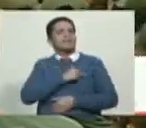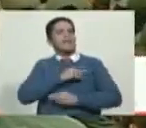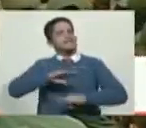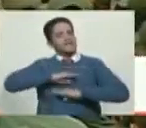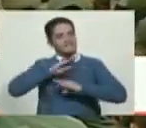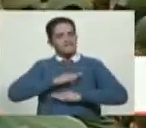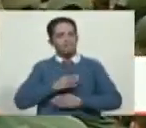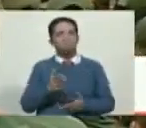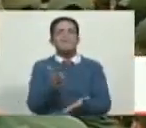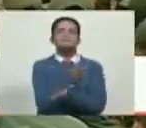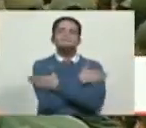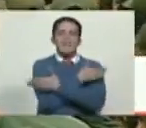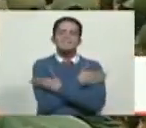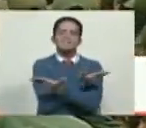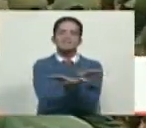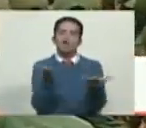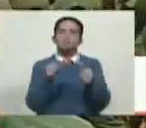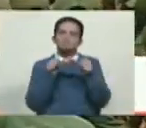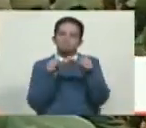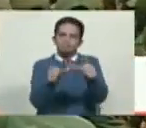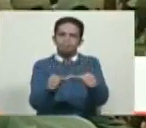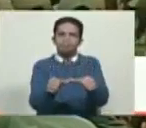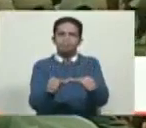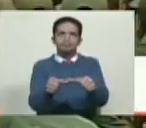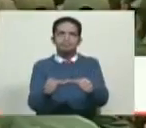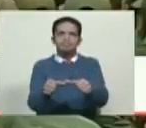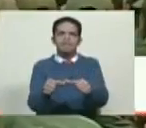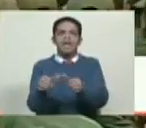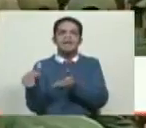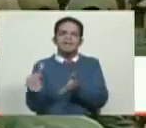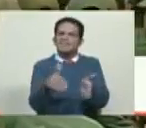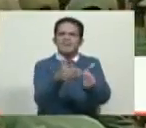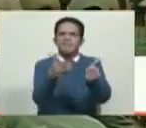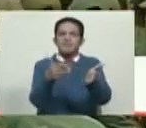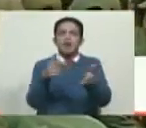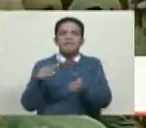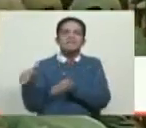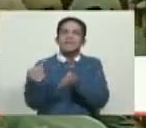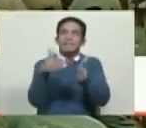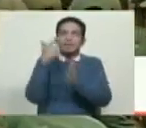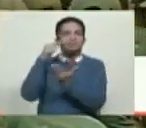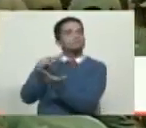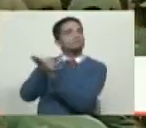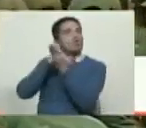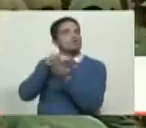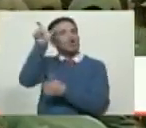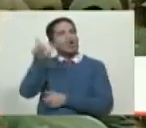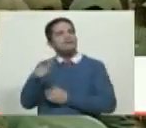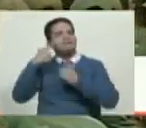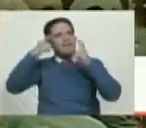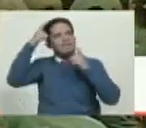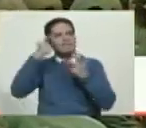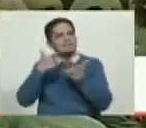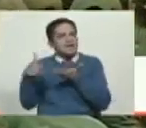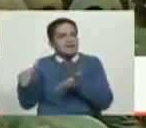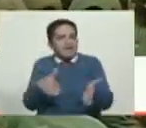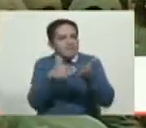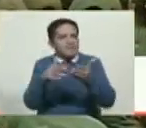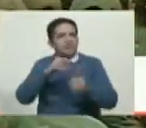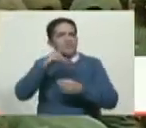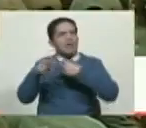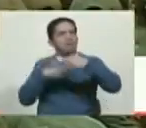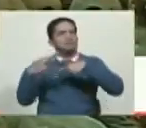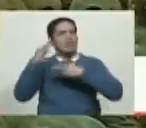felicito, muchachos, sigan por el camino que nos trazó el comandante Chávez, el camino de la revolución militar. Venezuela